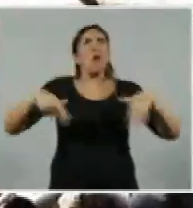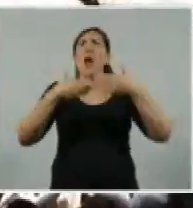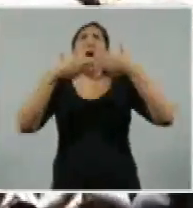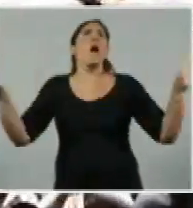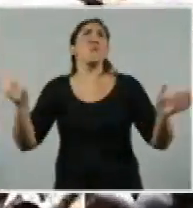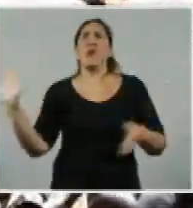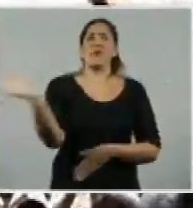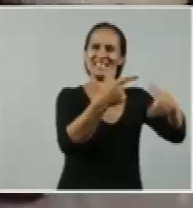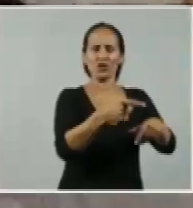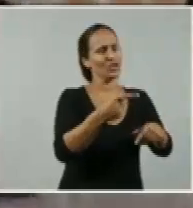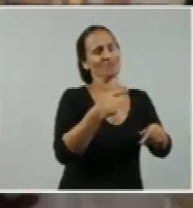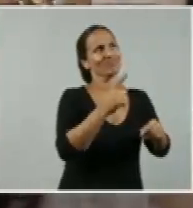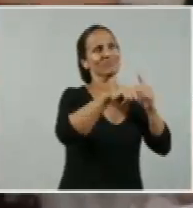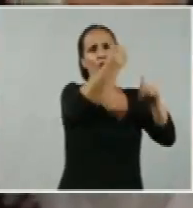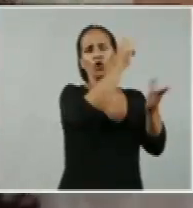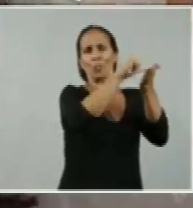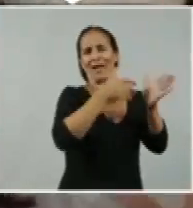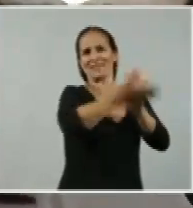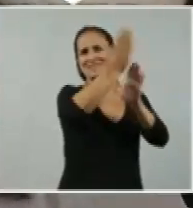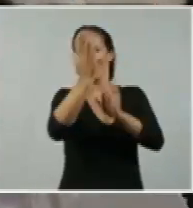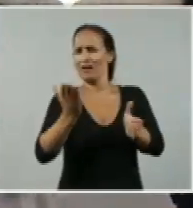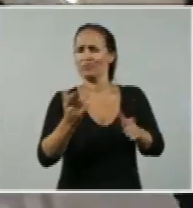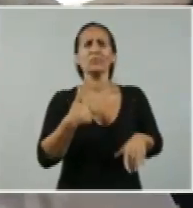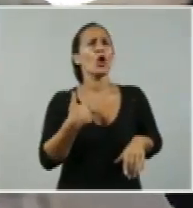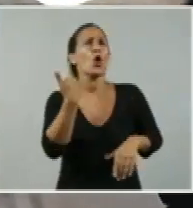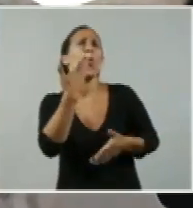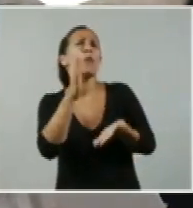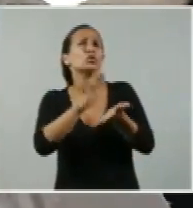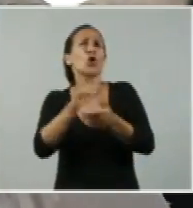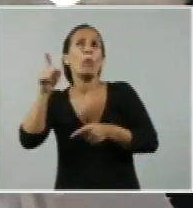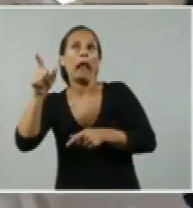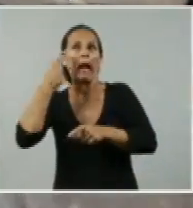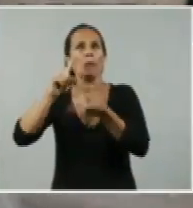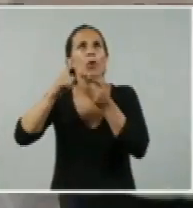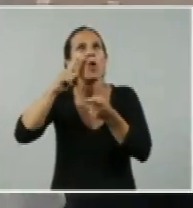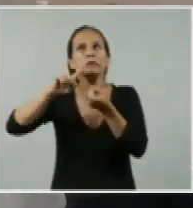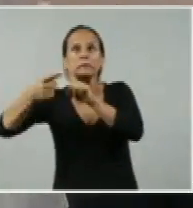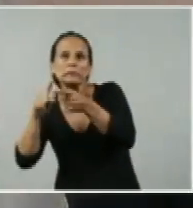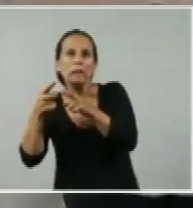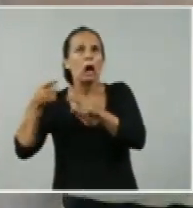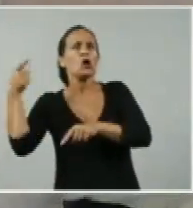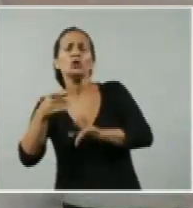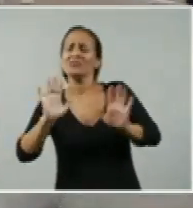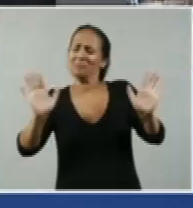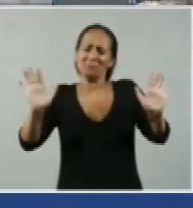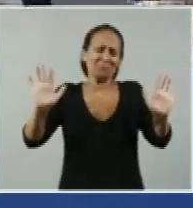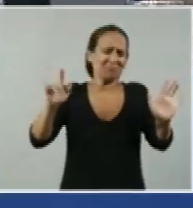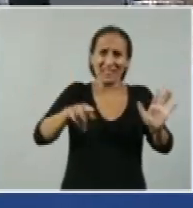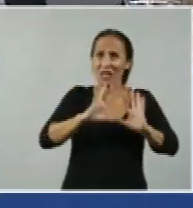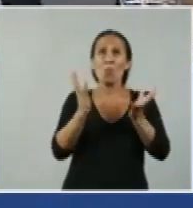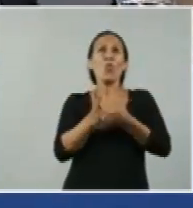No estoy hablando de conspiraciones, no es un mundo de conspiraciones, no. Eso déjenlo para las novelas de John le